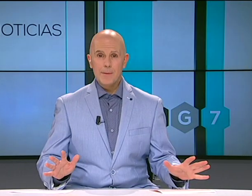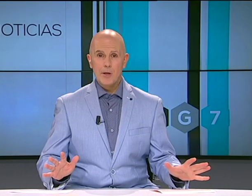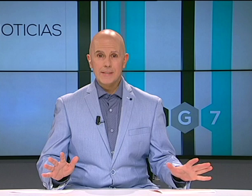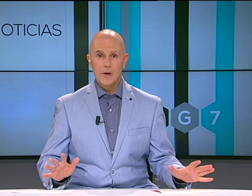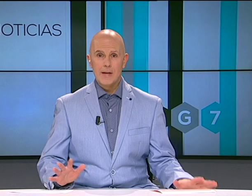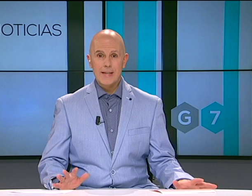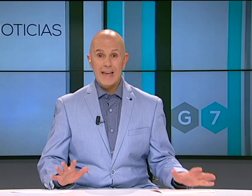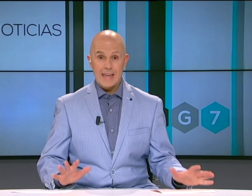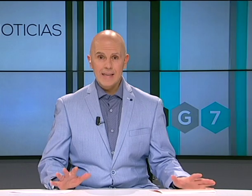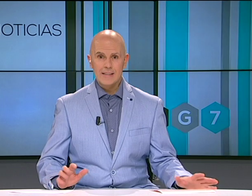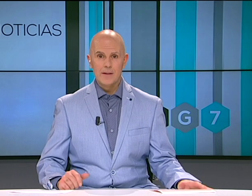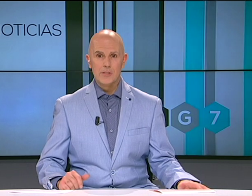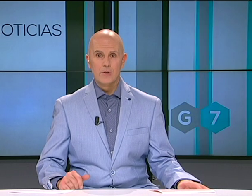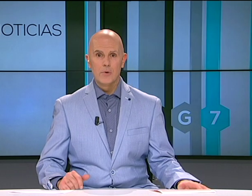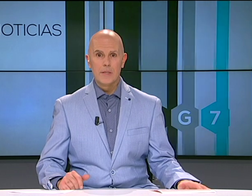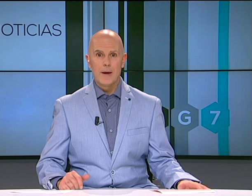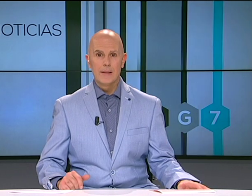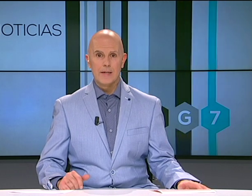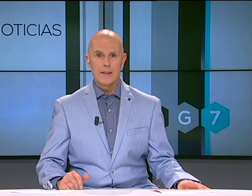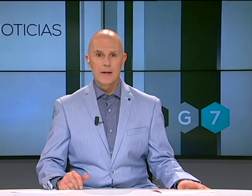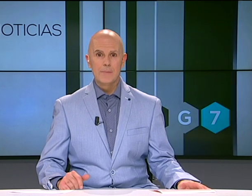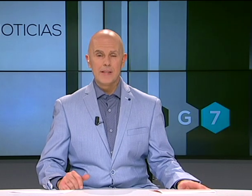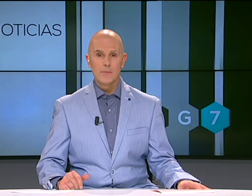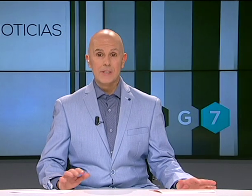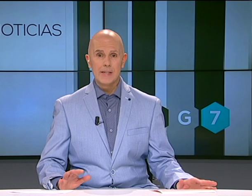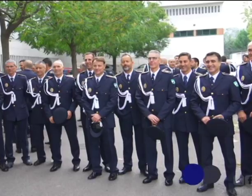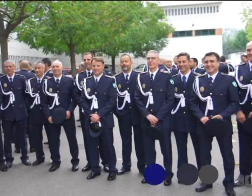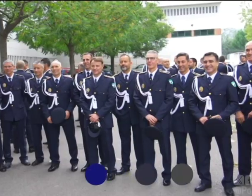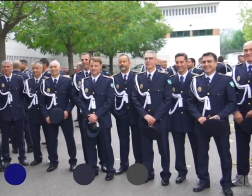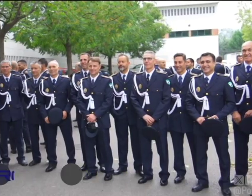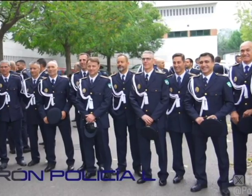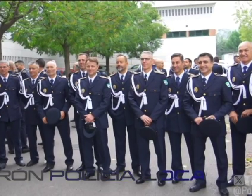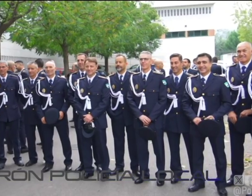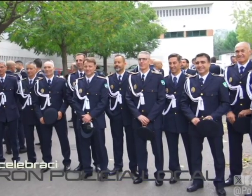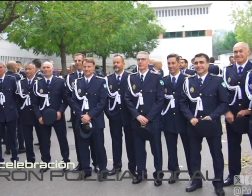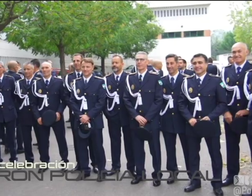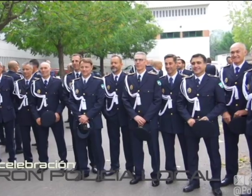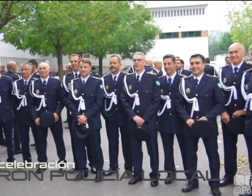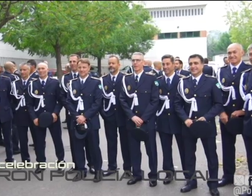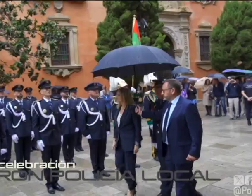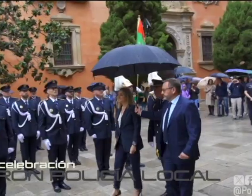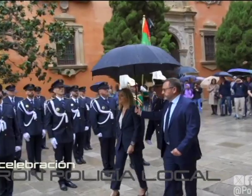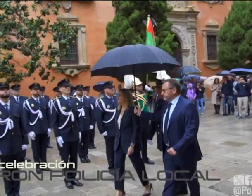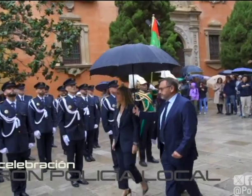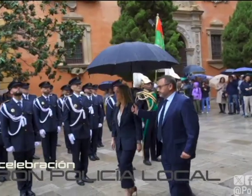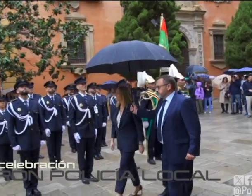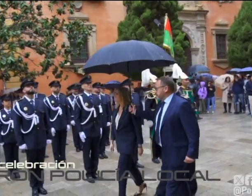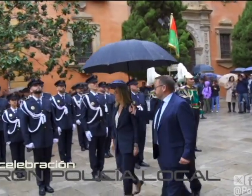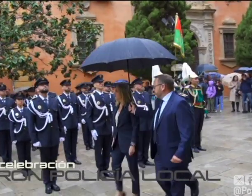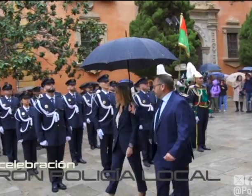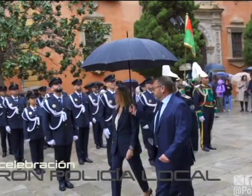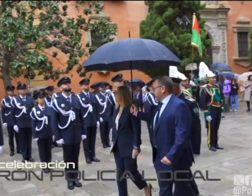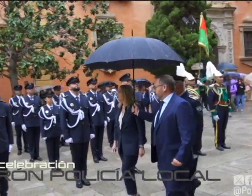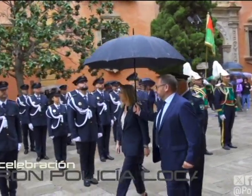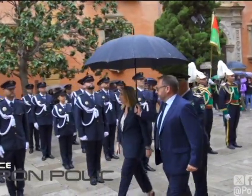Mañana sábado a las 5 de la tarde, aquí en la Televisión Municipal de Granada, emitiremos íntegramente el acto conmemorativo del Día del Patrón de la Policía